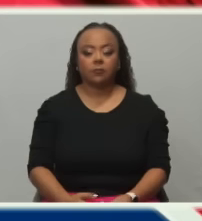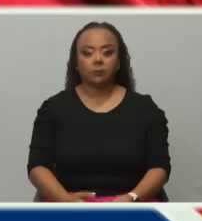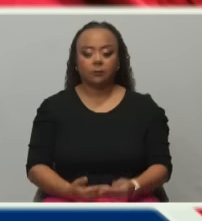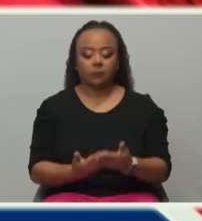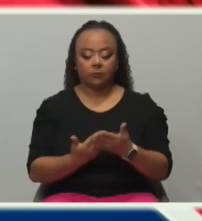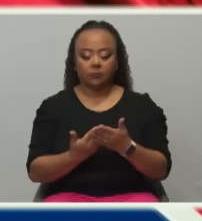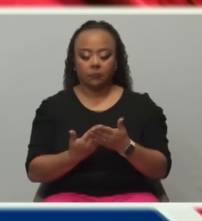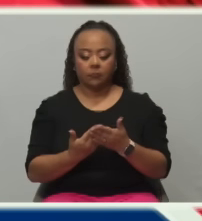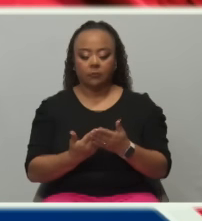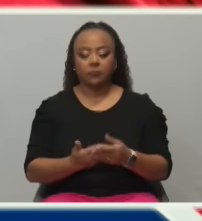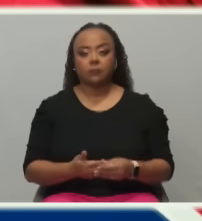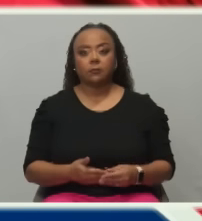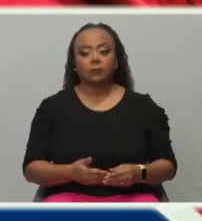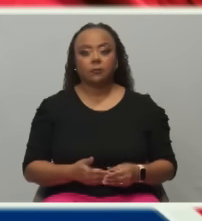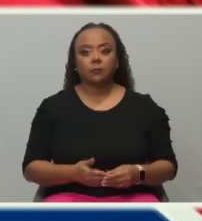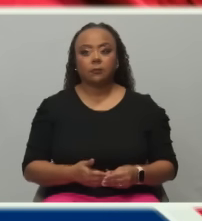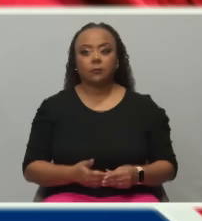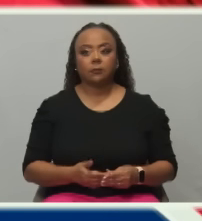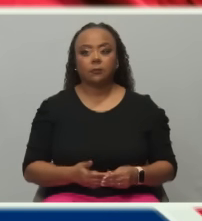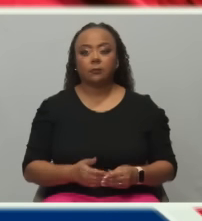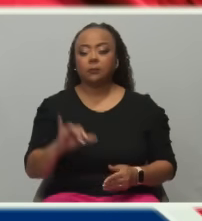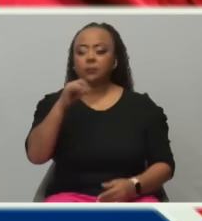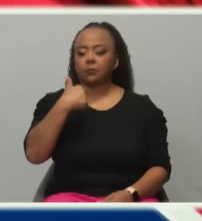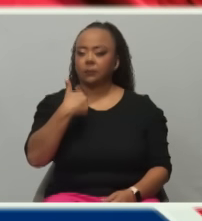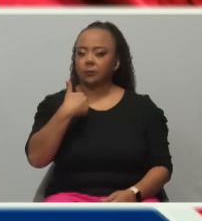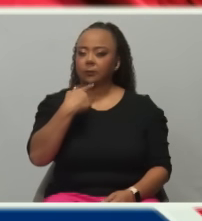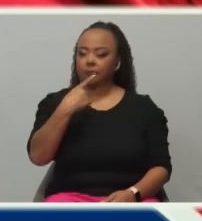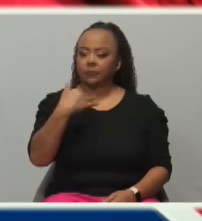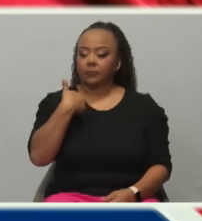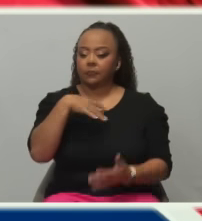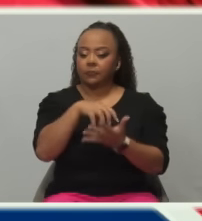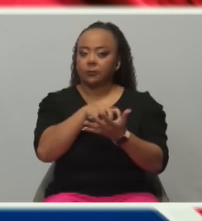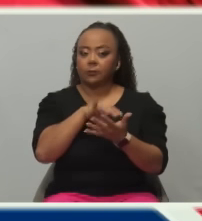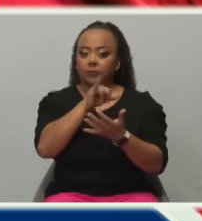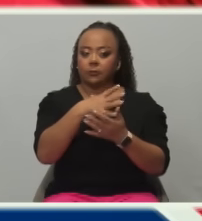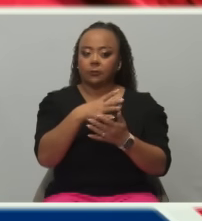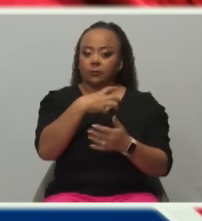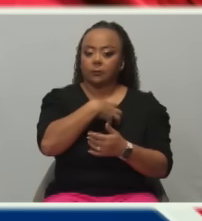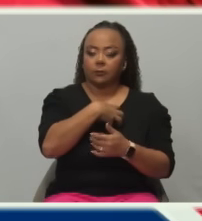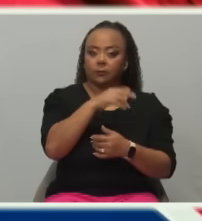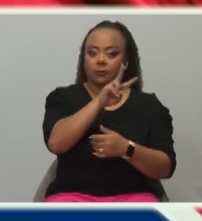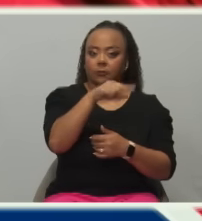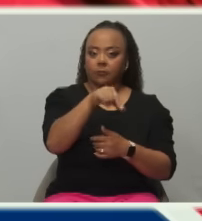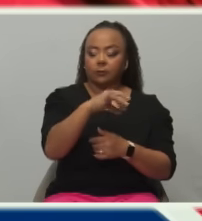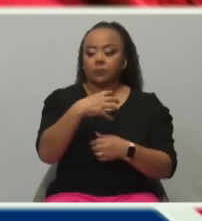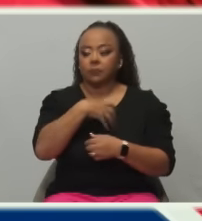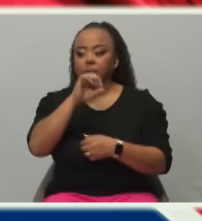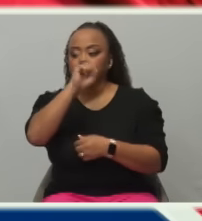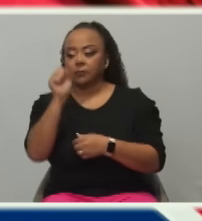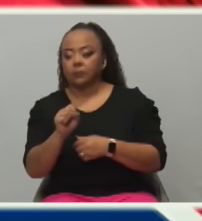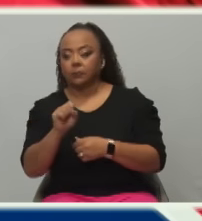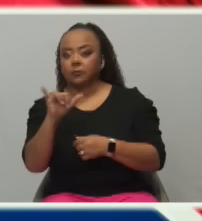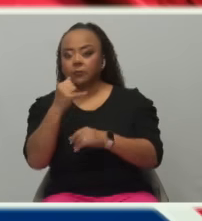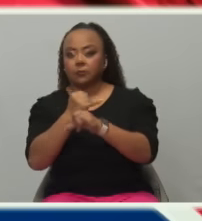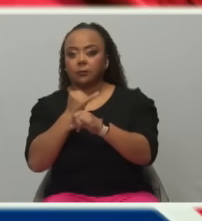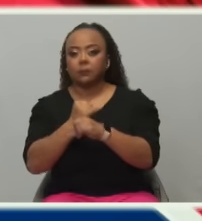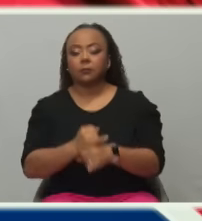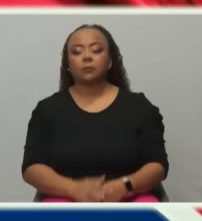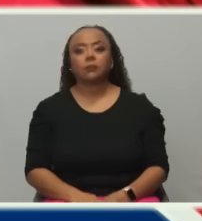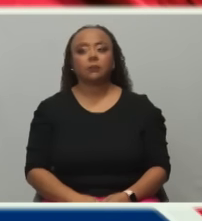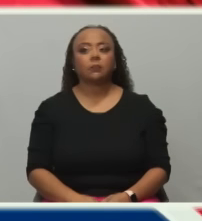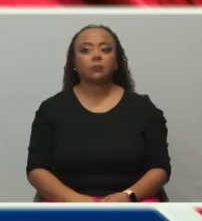me deja como les digo muchas dudas de si esto le pertenece a Vladimir o le pertenece a saprisa como